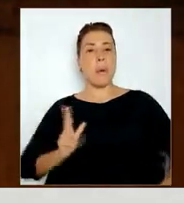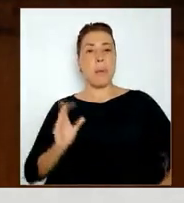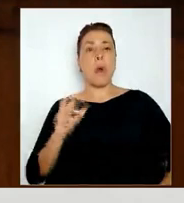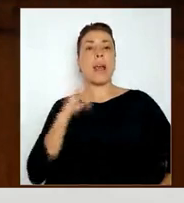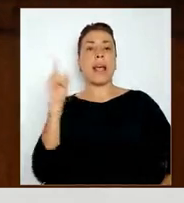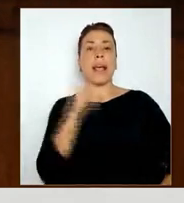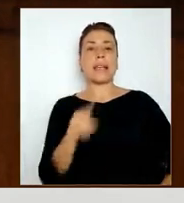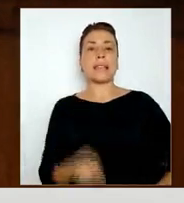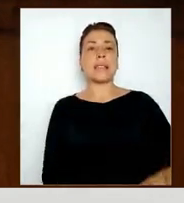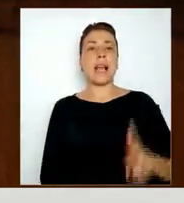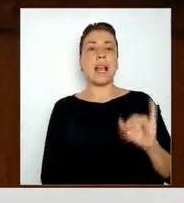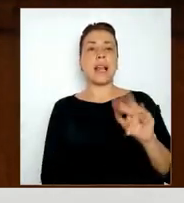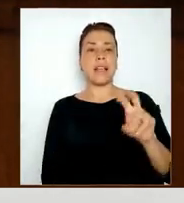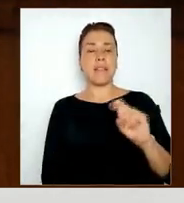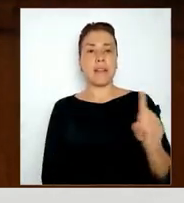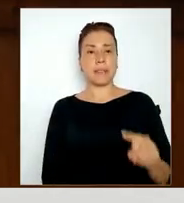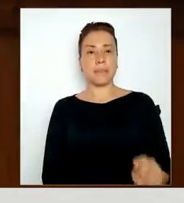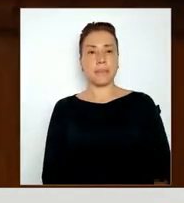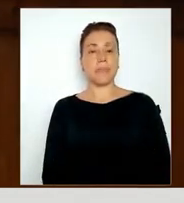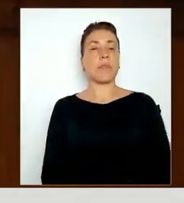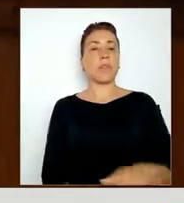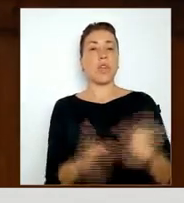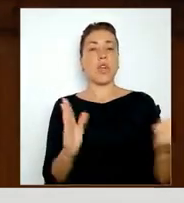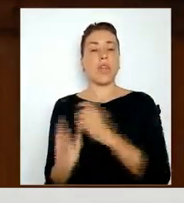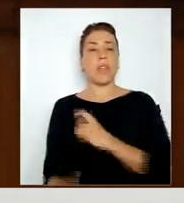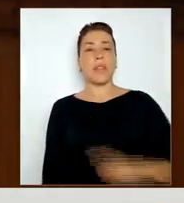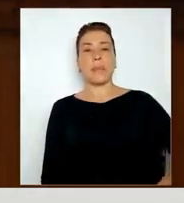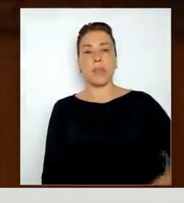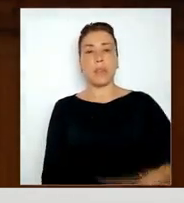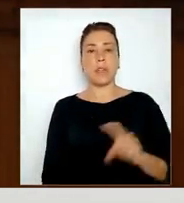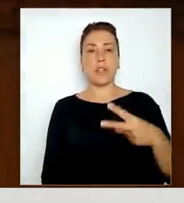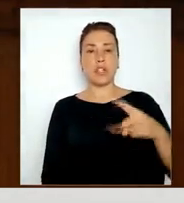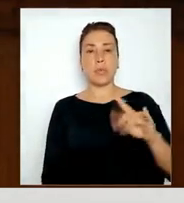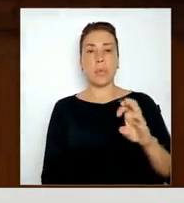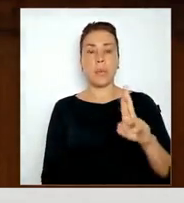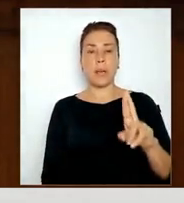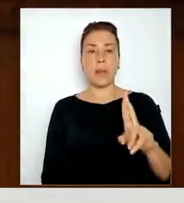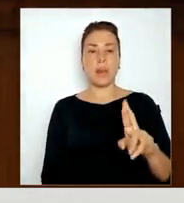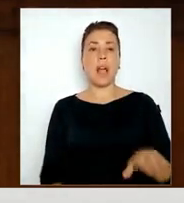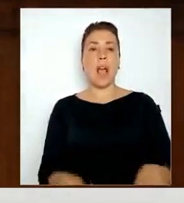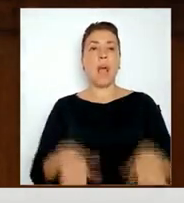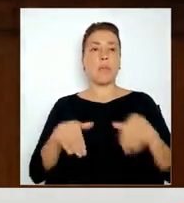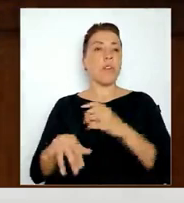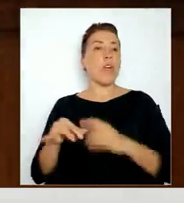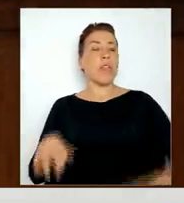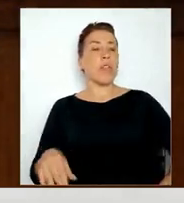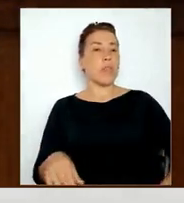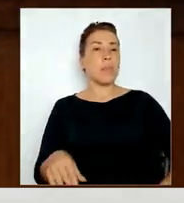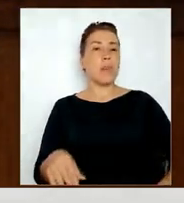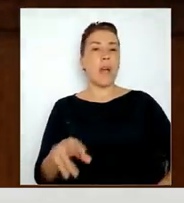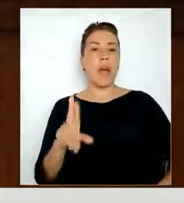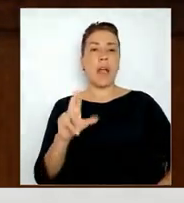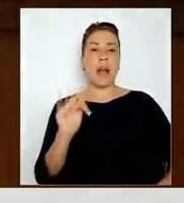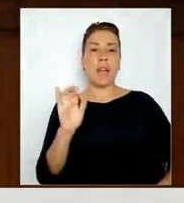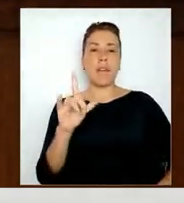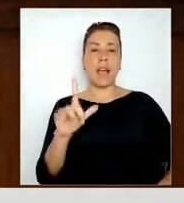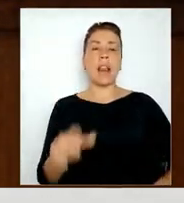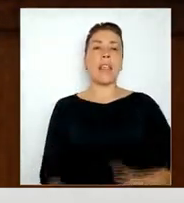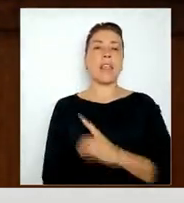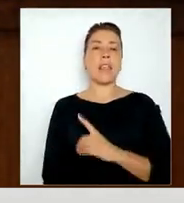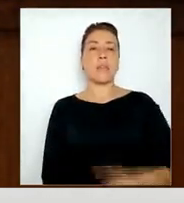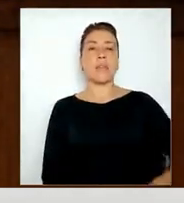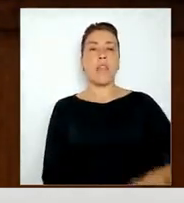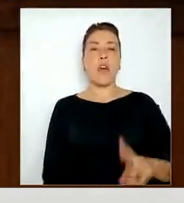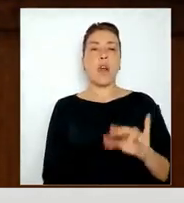en tanto votó en contra el diputado Stephen schubert y se abstuvieron la diputada Marcia Rafael y el diputado Hugo Rey